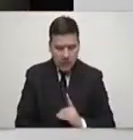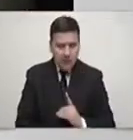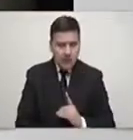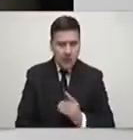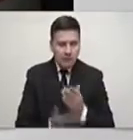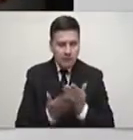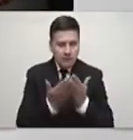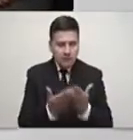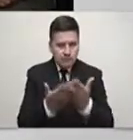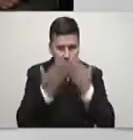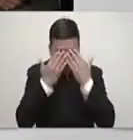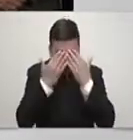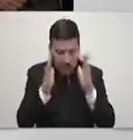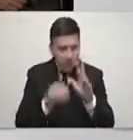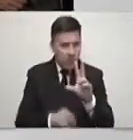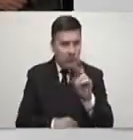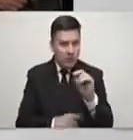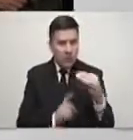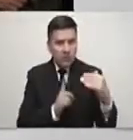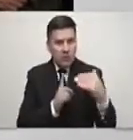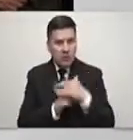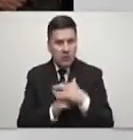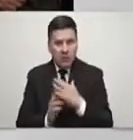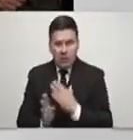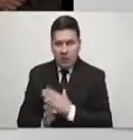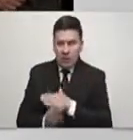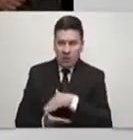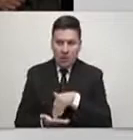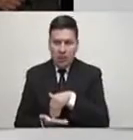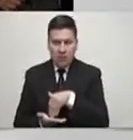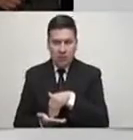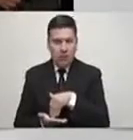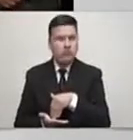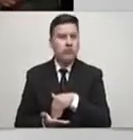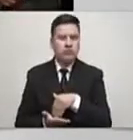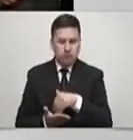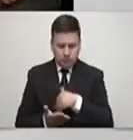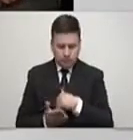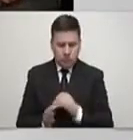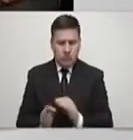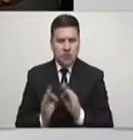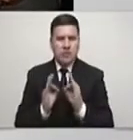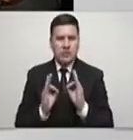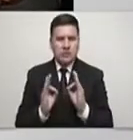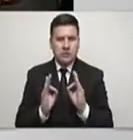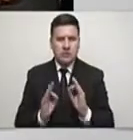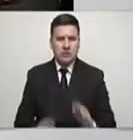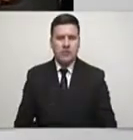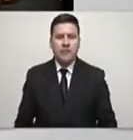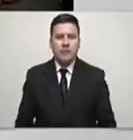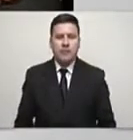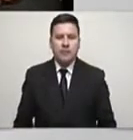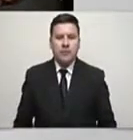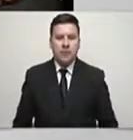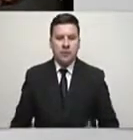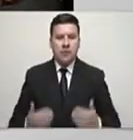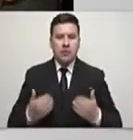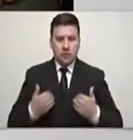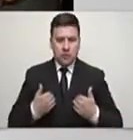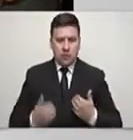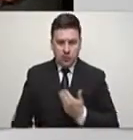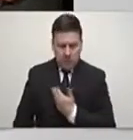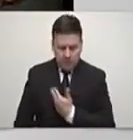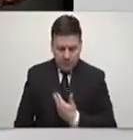no debe afectar dicha estabilidad que voy a garantizar como presidente